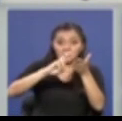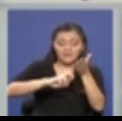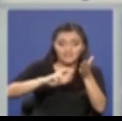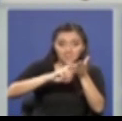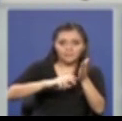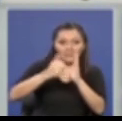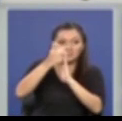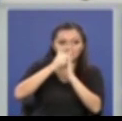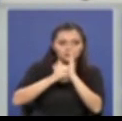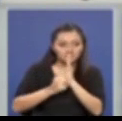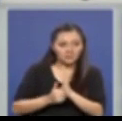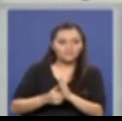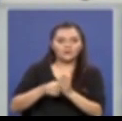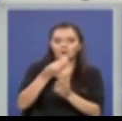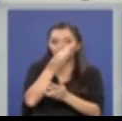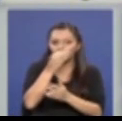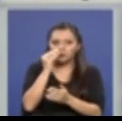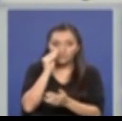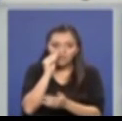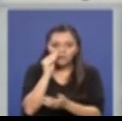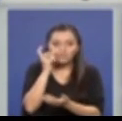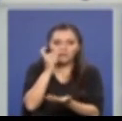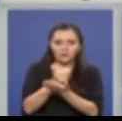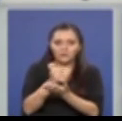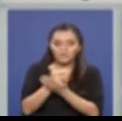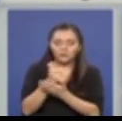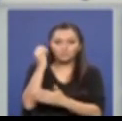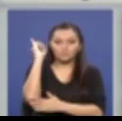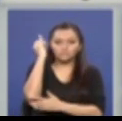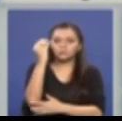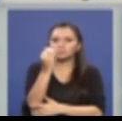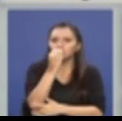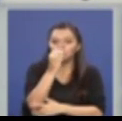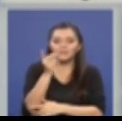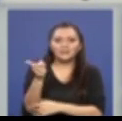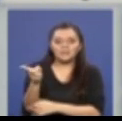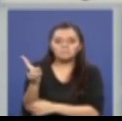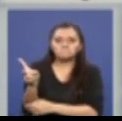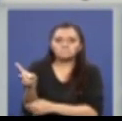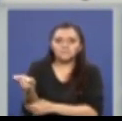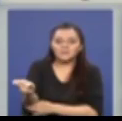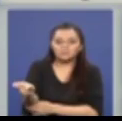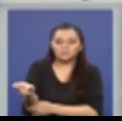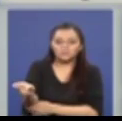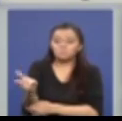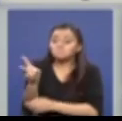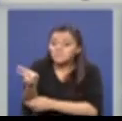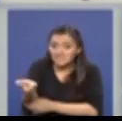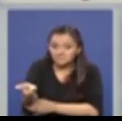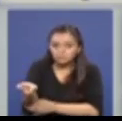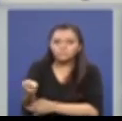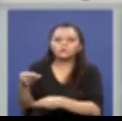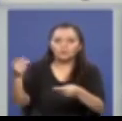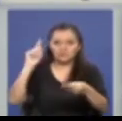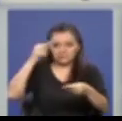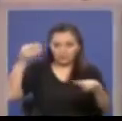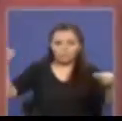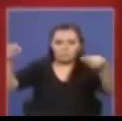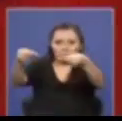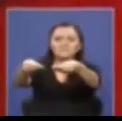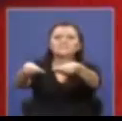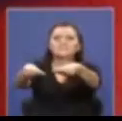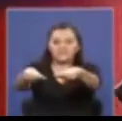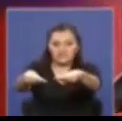agricultores, florícolas, camaroneras y agroindustria alimenticia. Solo afecta a las grandes empresas que pueden asumir